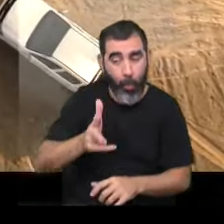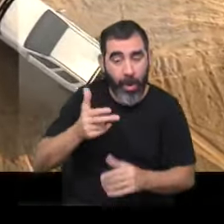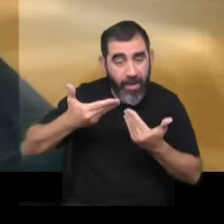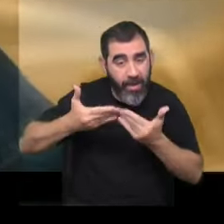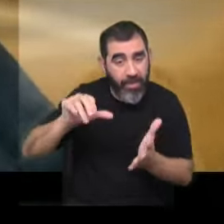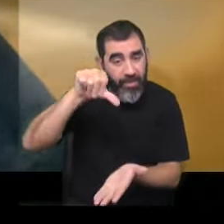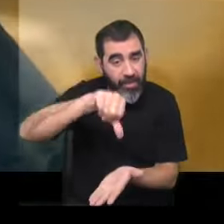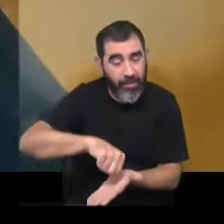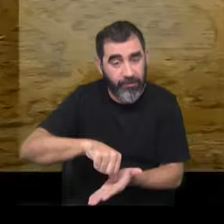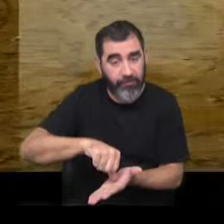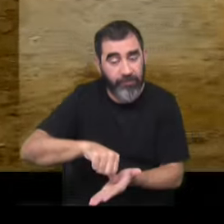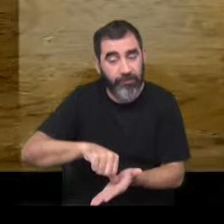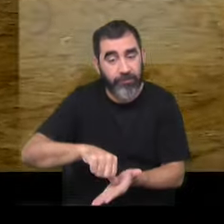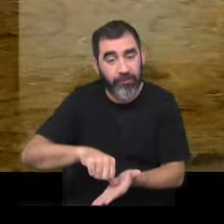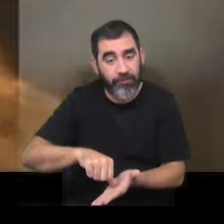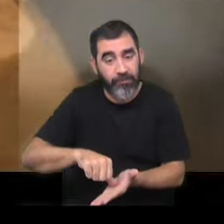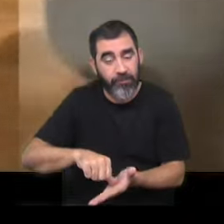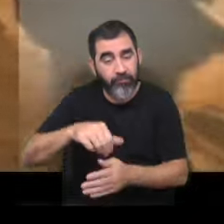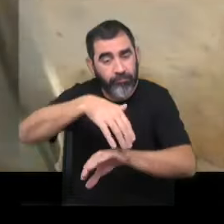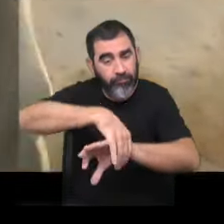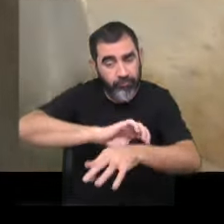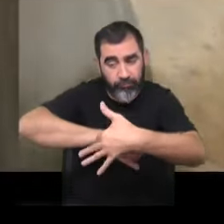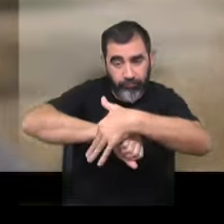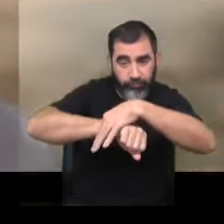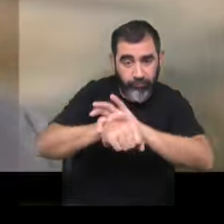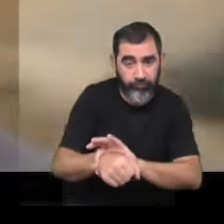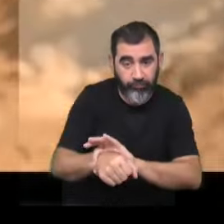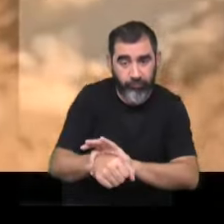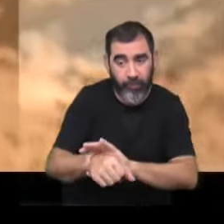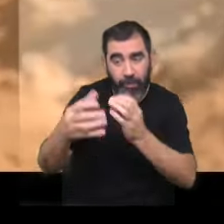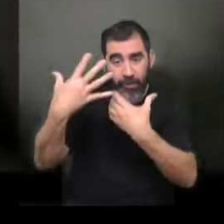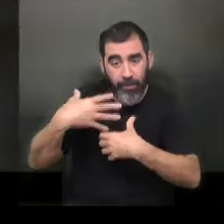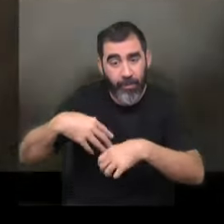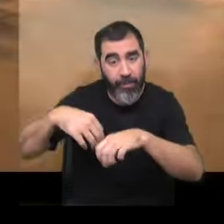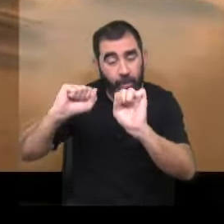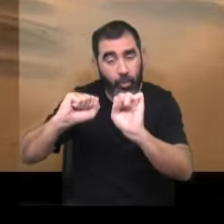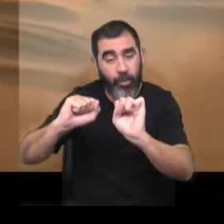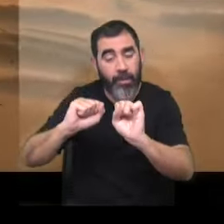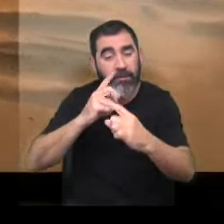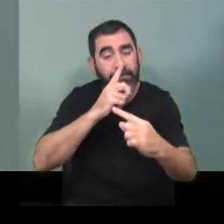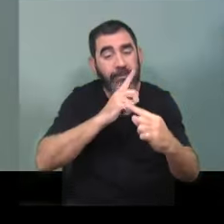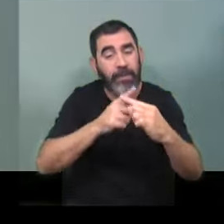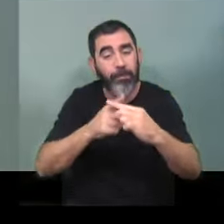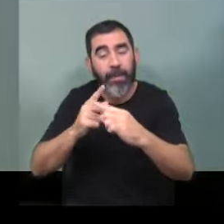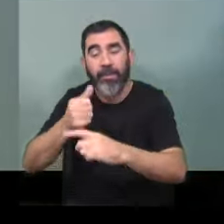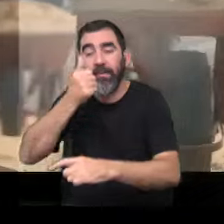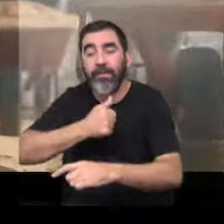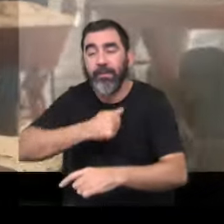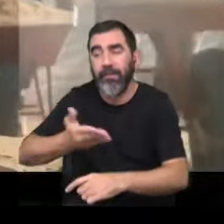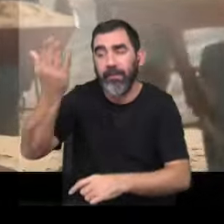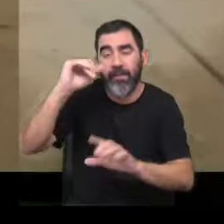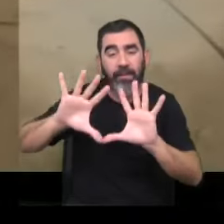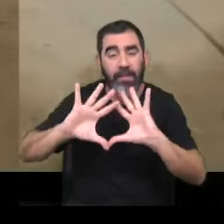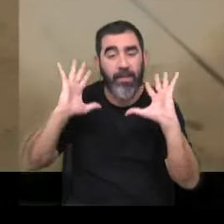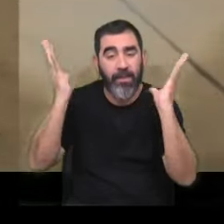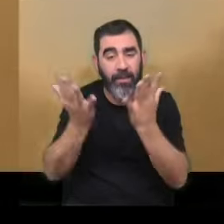aquel país, donde el paleontólogo Lee Berger ha encontrado el cementerio más antiguo del mundo, pero